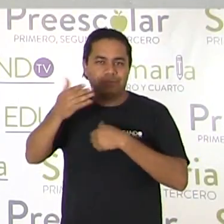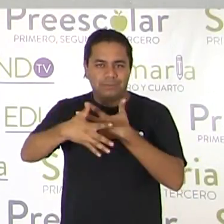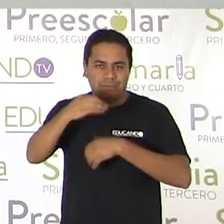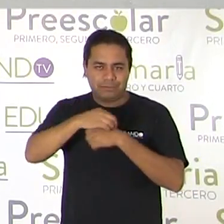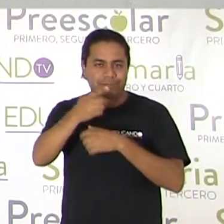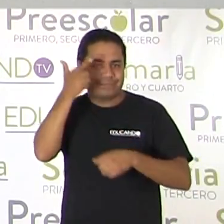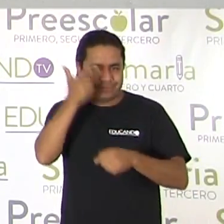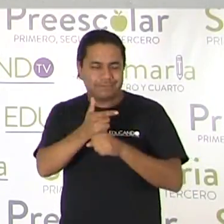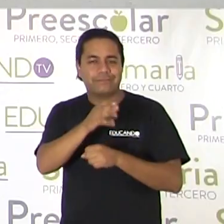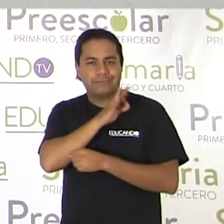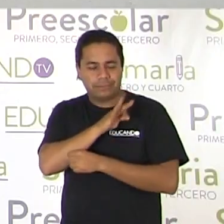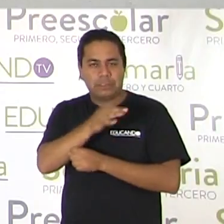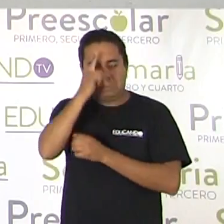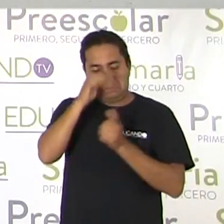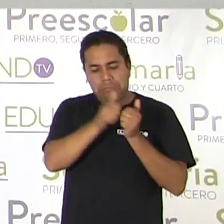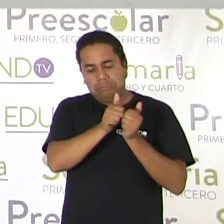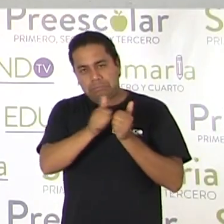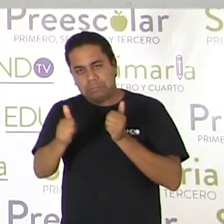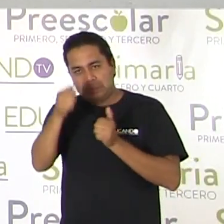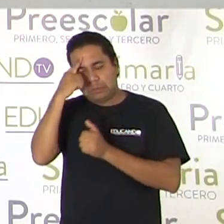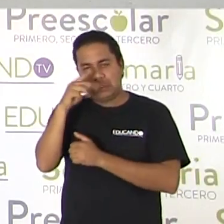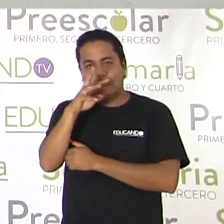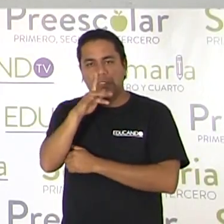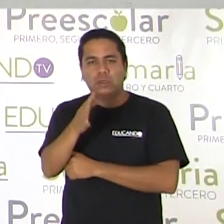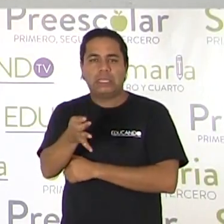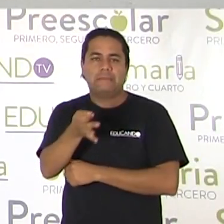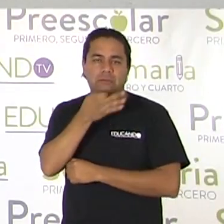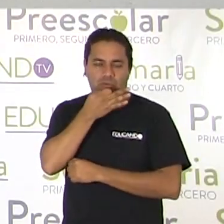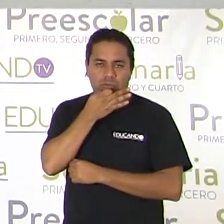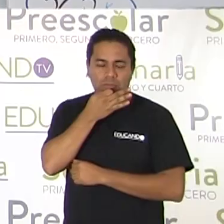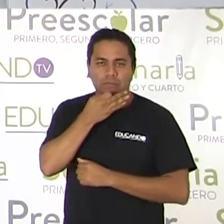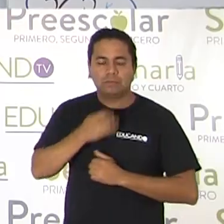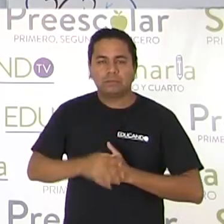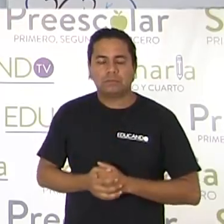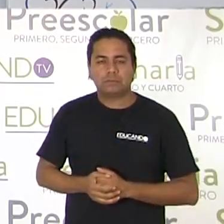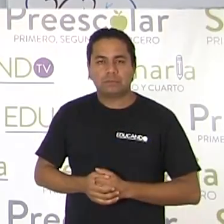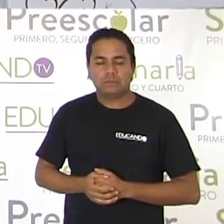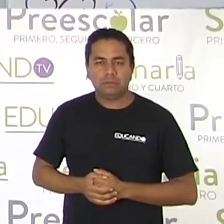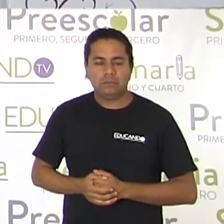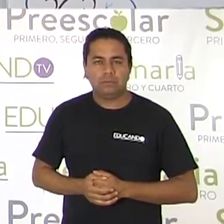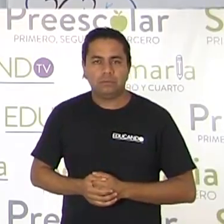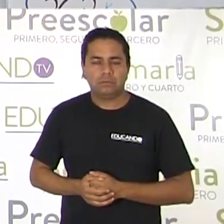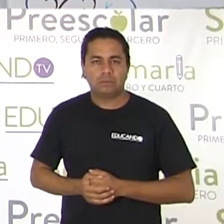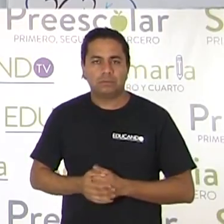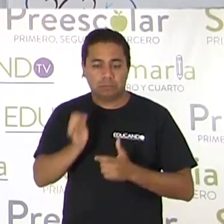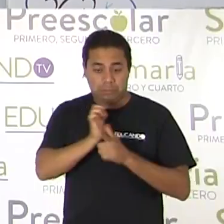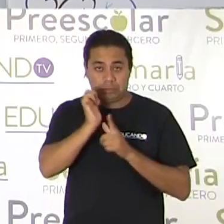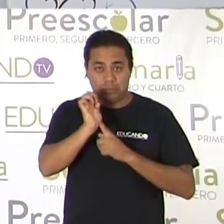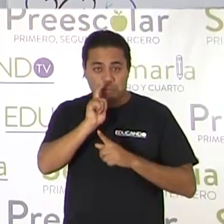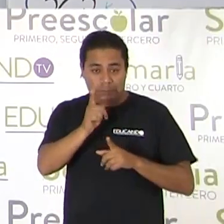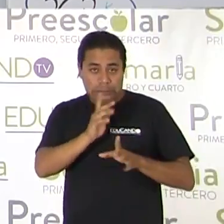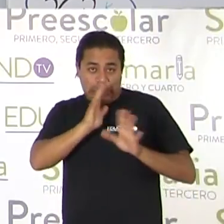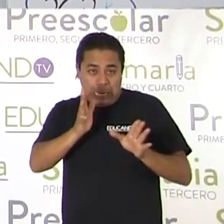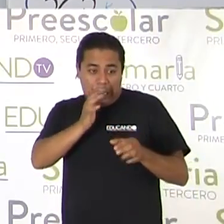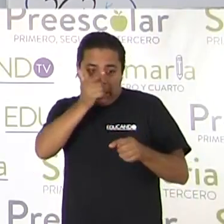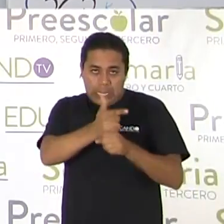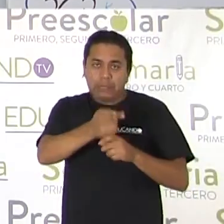cuenta, lo recorrería en 50 minutos. Entonces hemos logrado